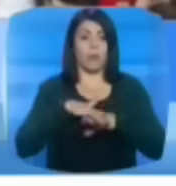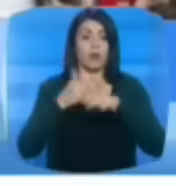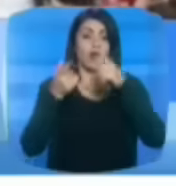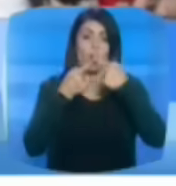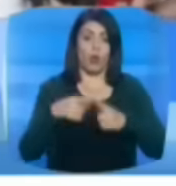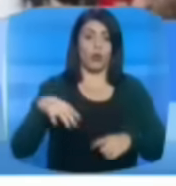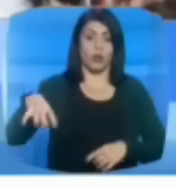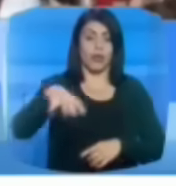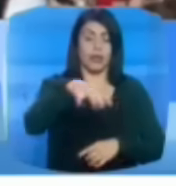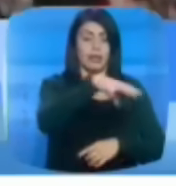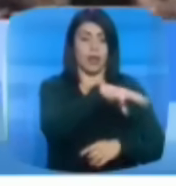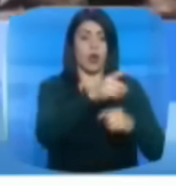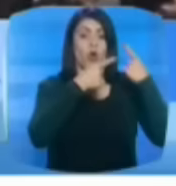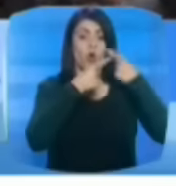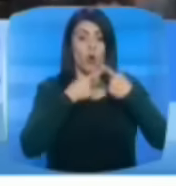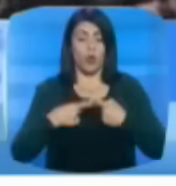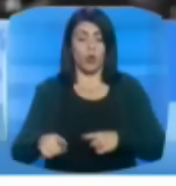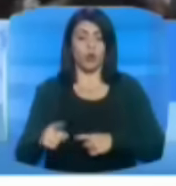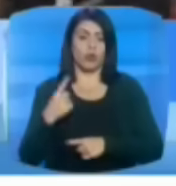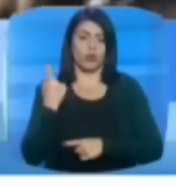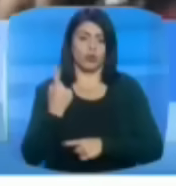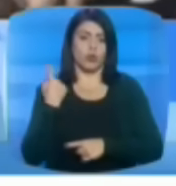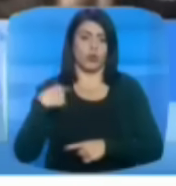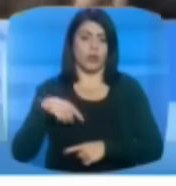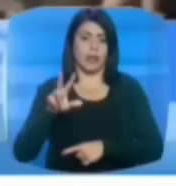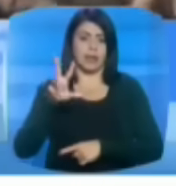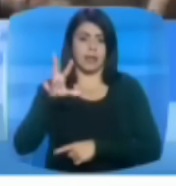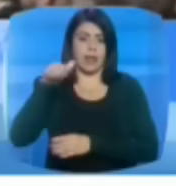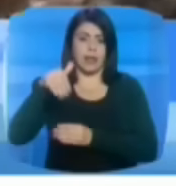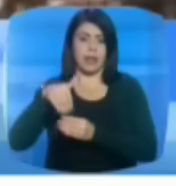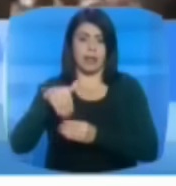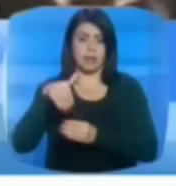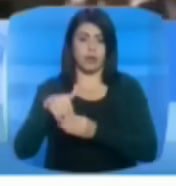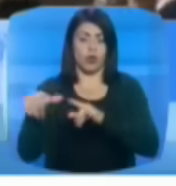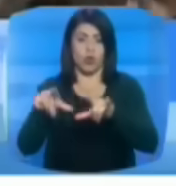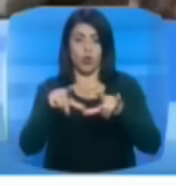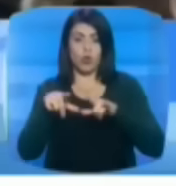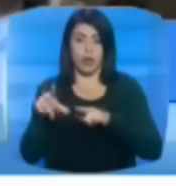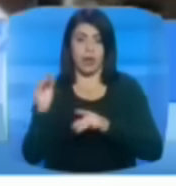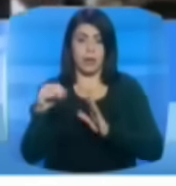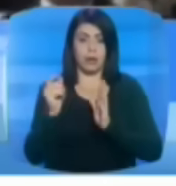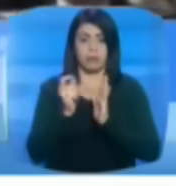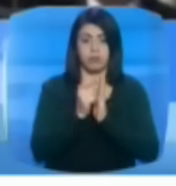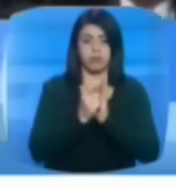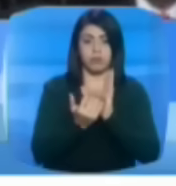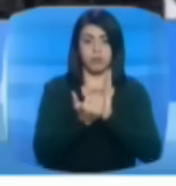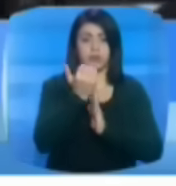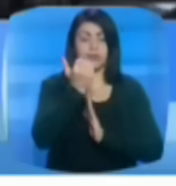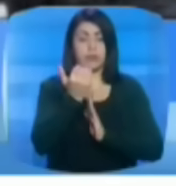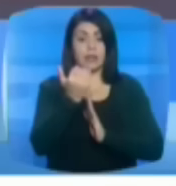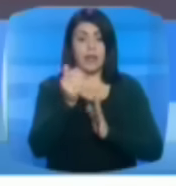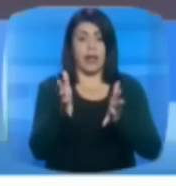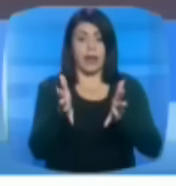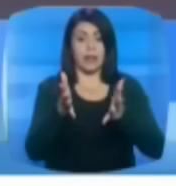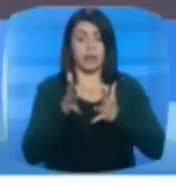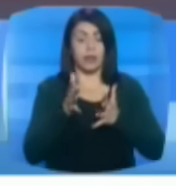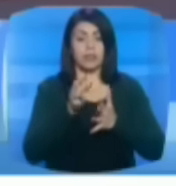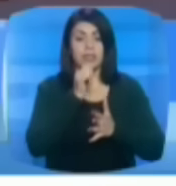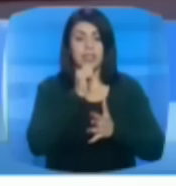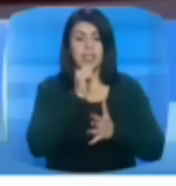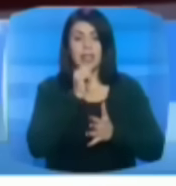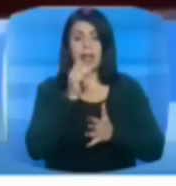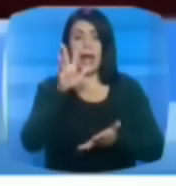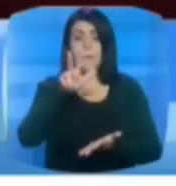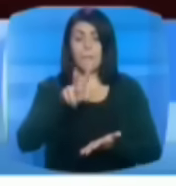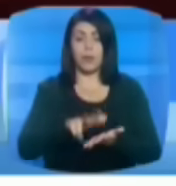otros estados como Wyoming, por ejemplo, que tan solo cuentan con 3 electores o puntos que suman a ese resultado final. El ganador será aquel que cuente